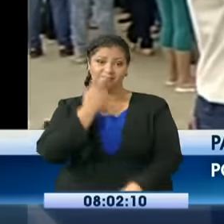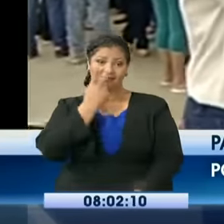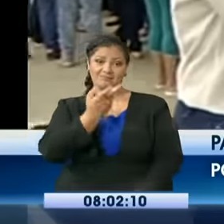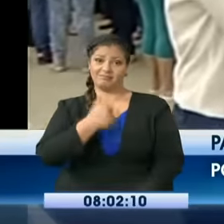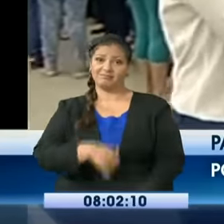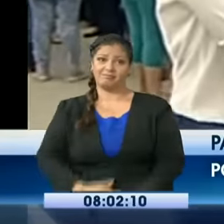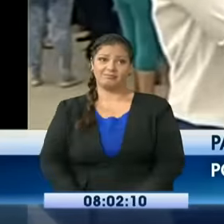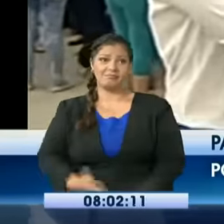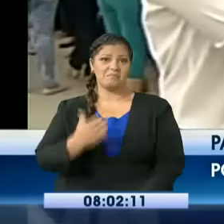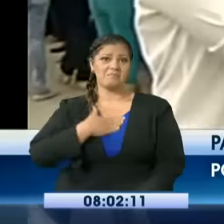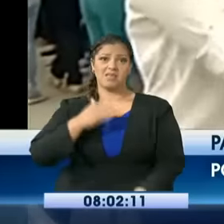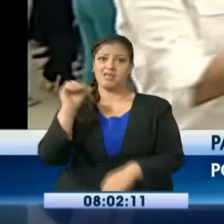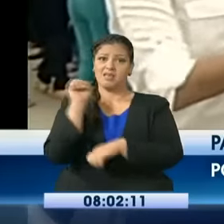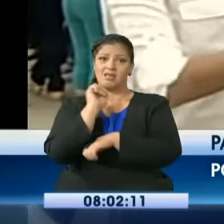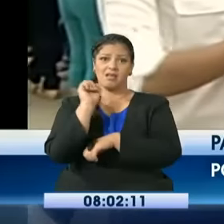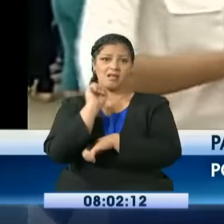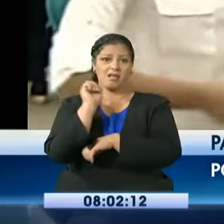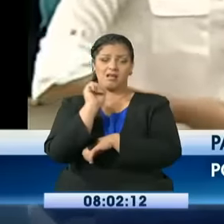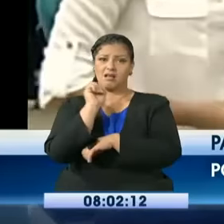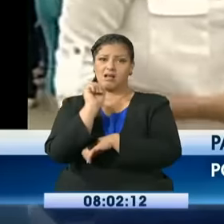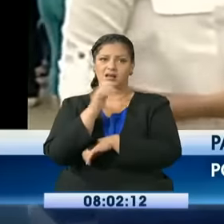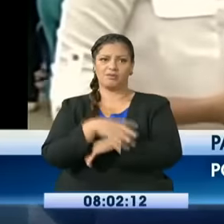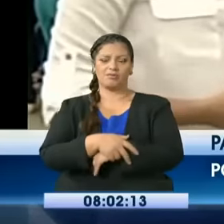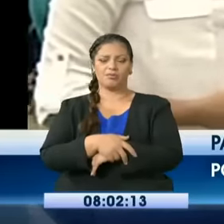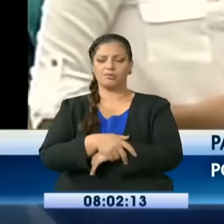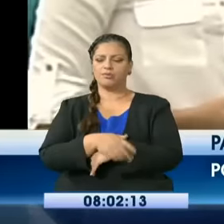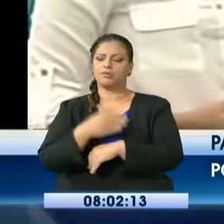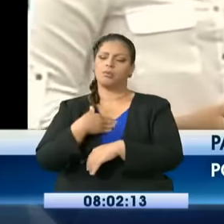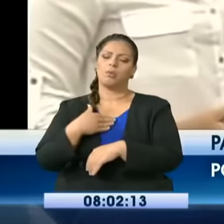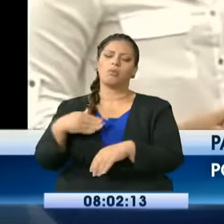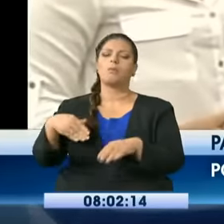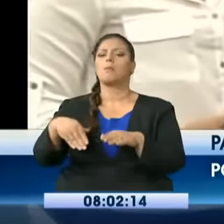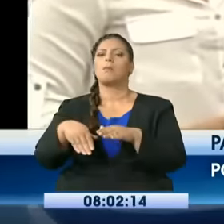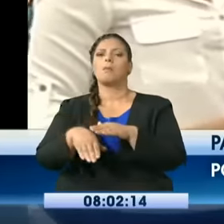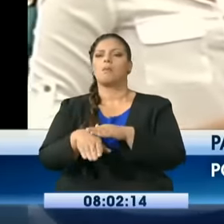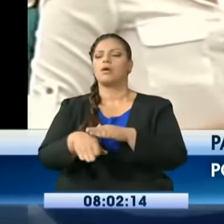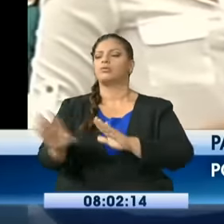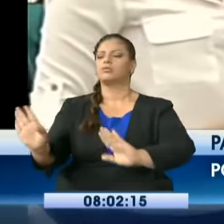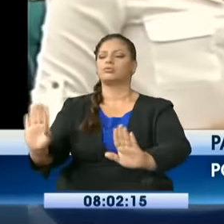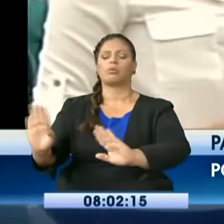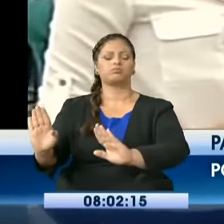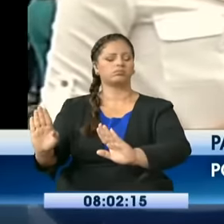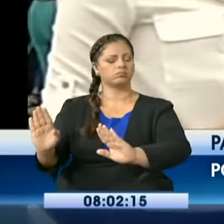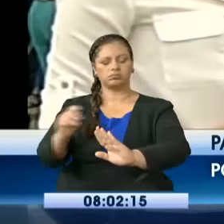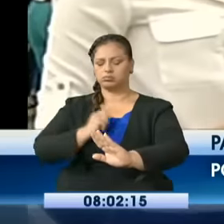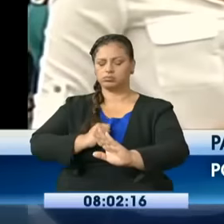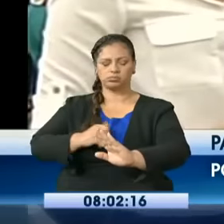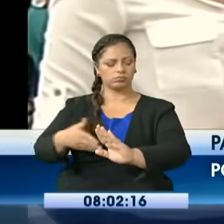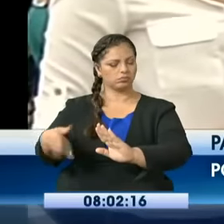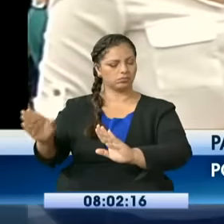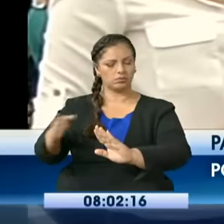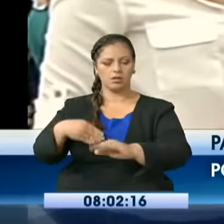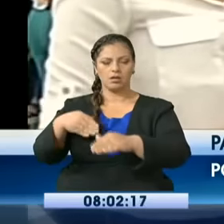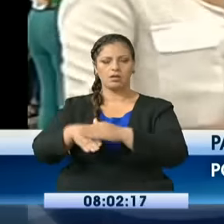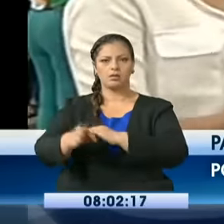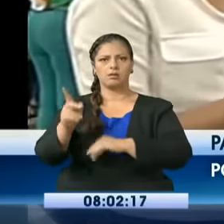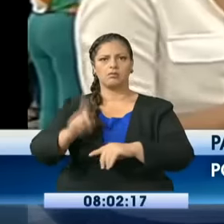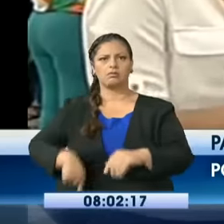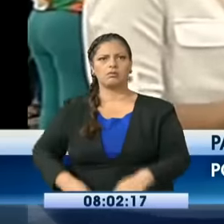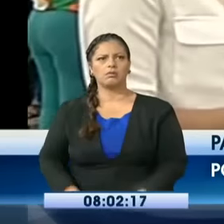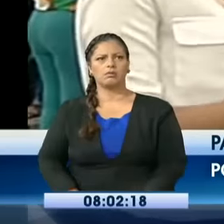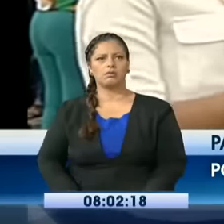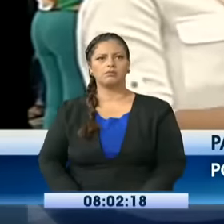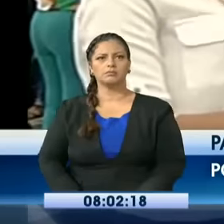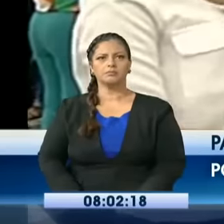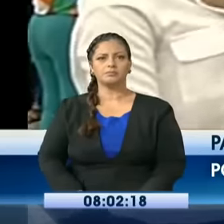dieron prácticamente casi una hora, o sea, han puesto horario. Que igualmente está, eso es ilegal. Y estuvieron aquí los señores. Bueno,